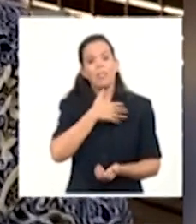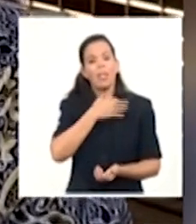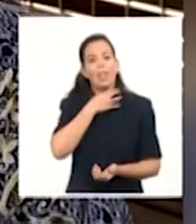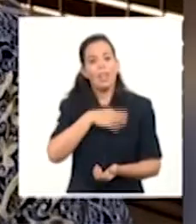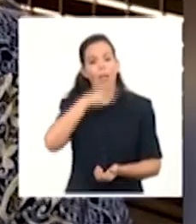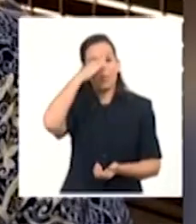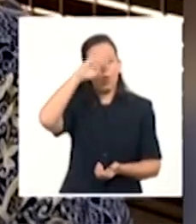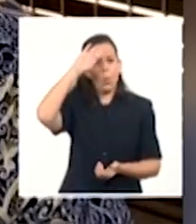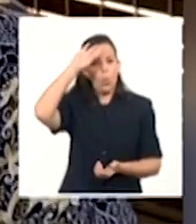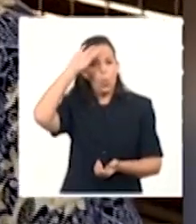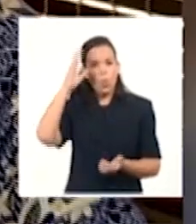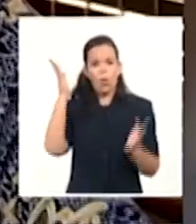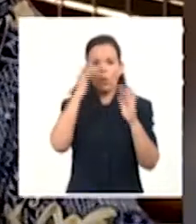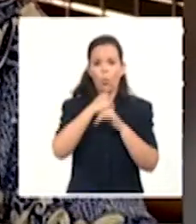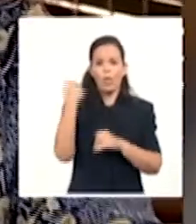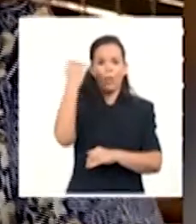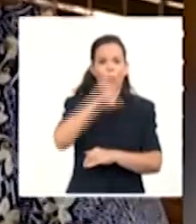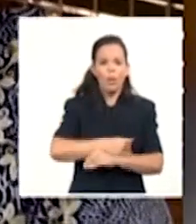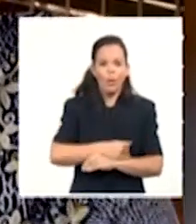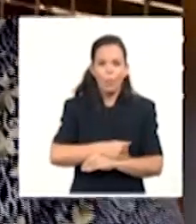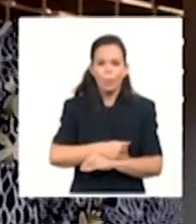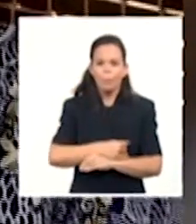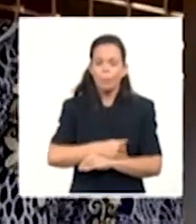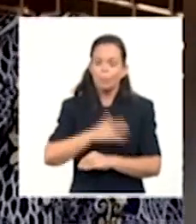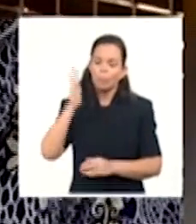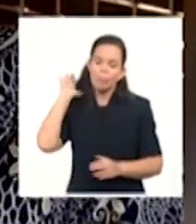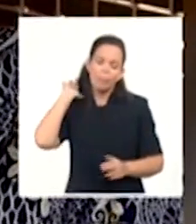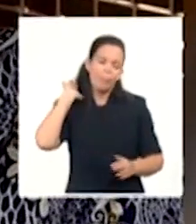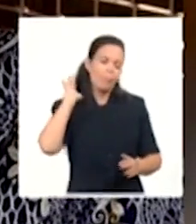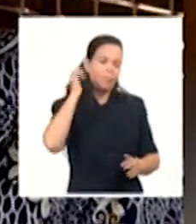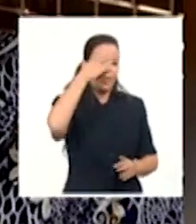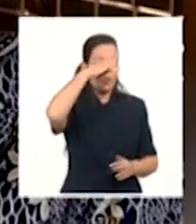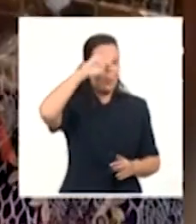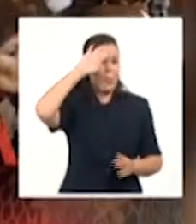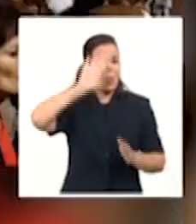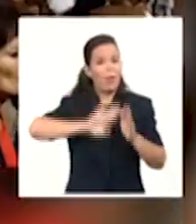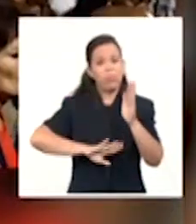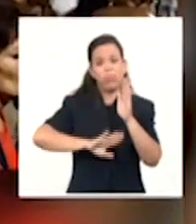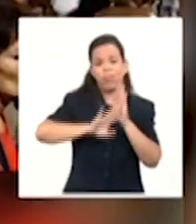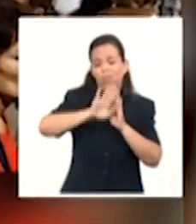hubiera sido maravilloso. Porque sin recursos lo que hizo fue maravilloso.